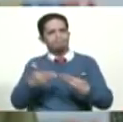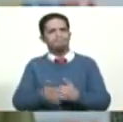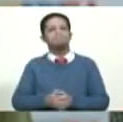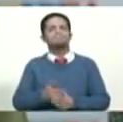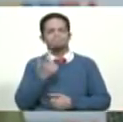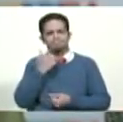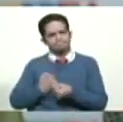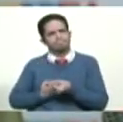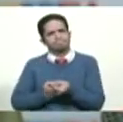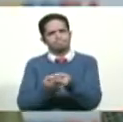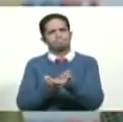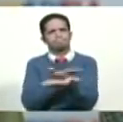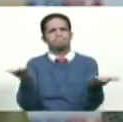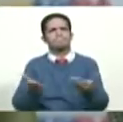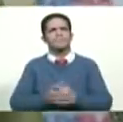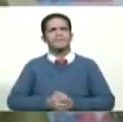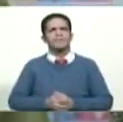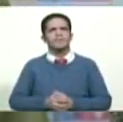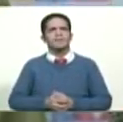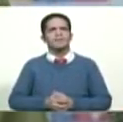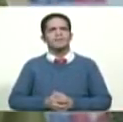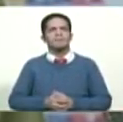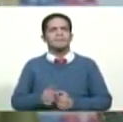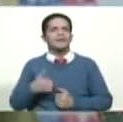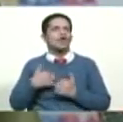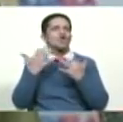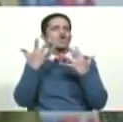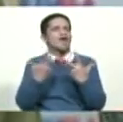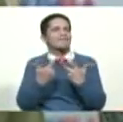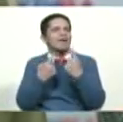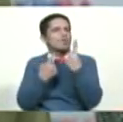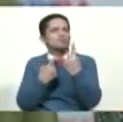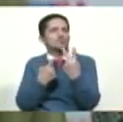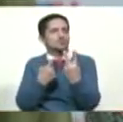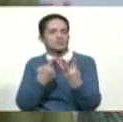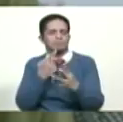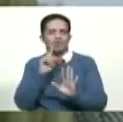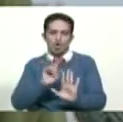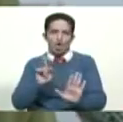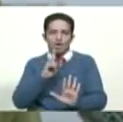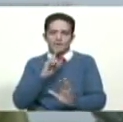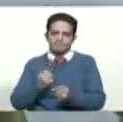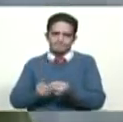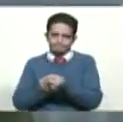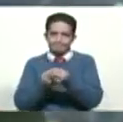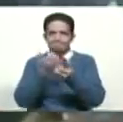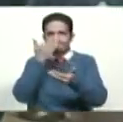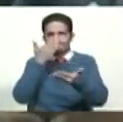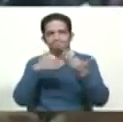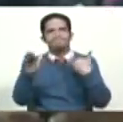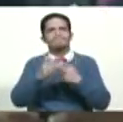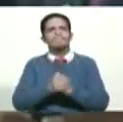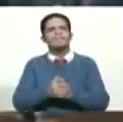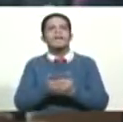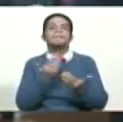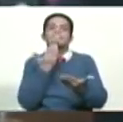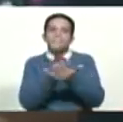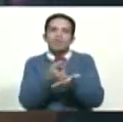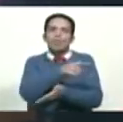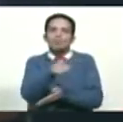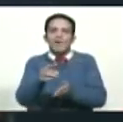conmigo, pero no cuenten uno, dos o tres, no, cuenten de verdad conmigo y para siempre. Pido que oren por